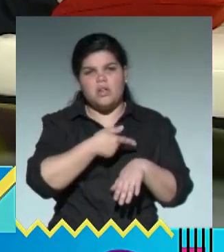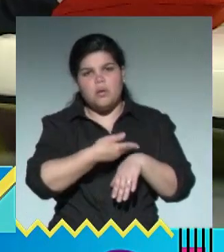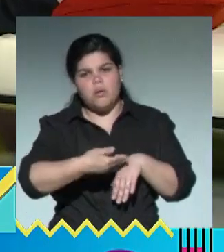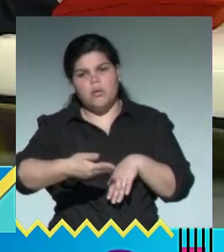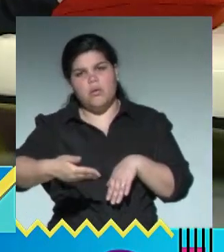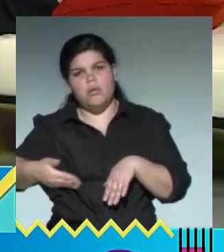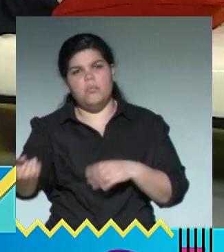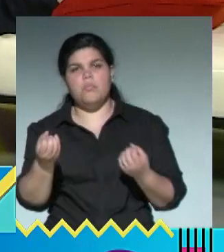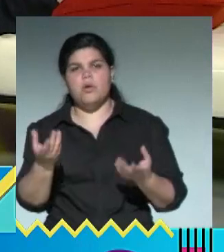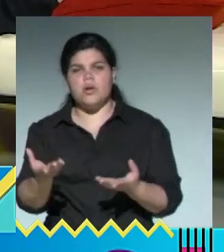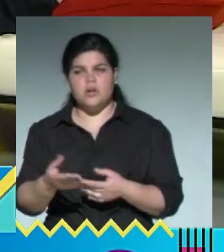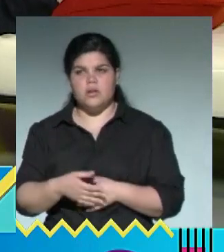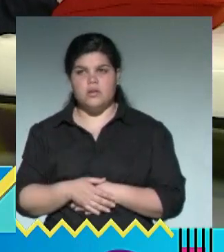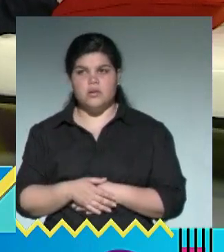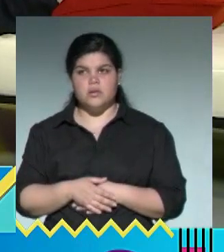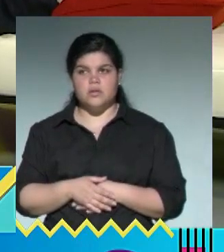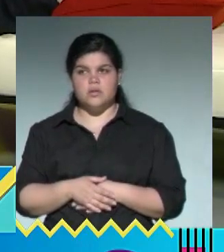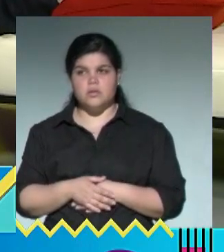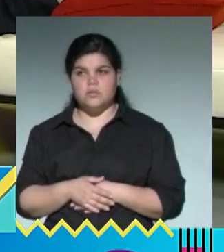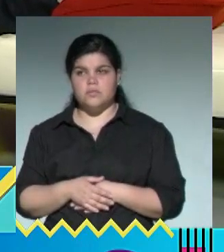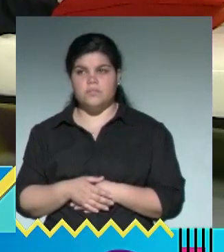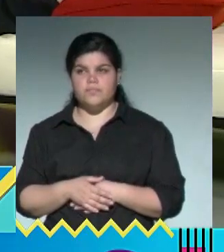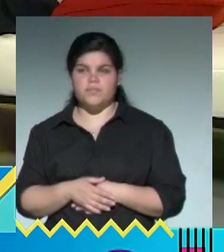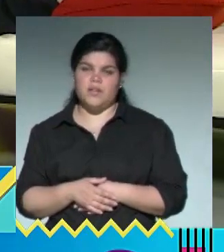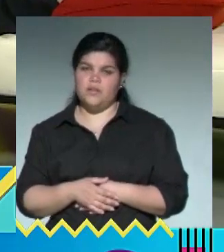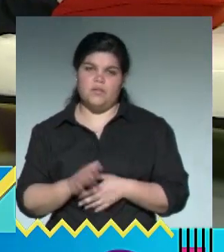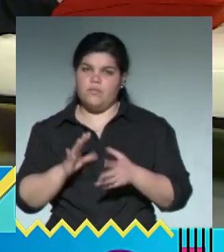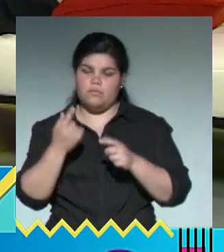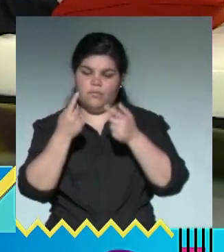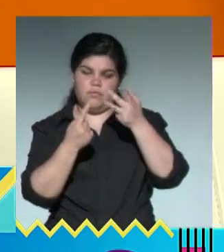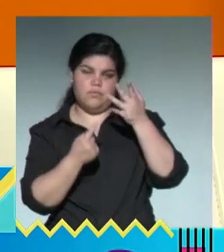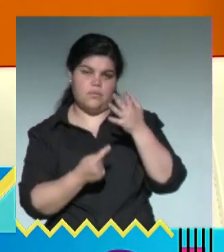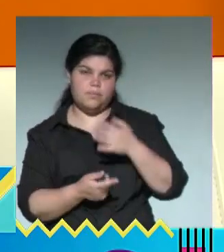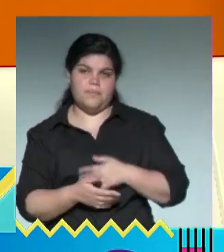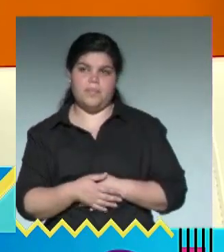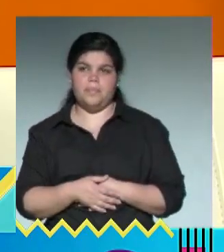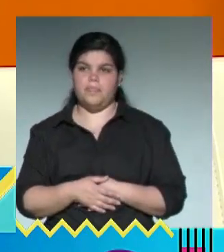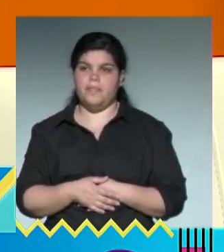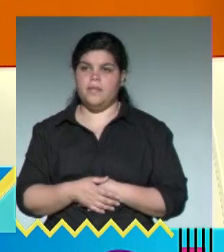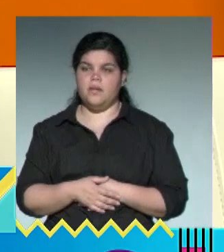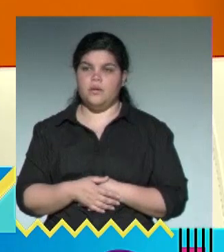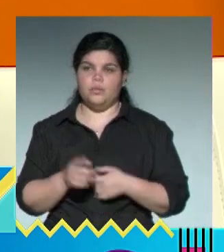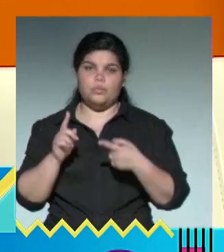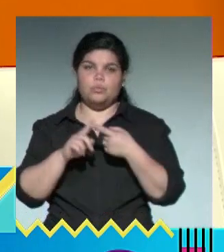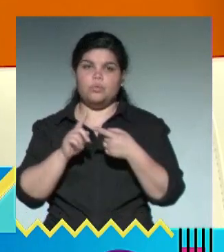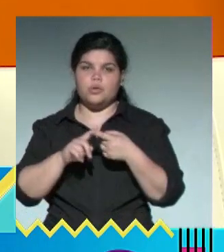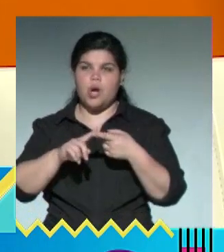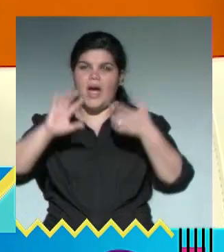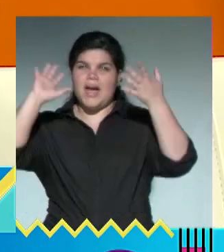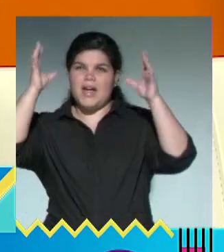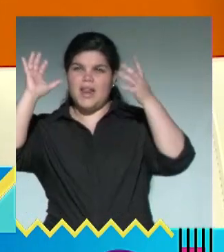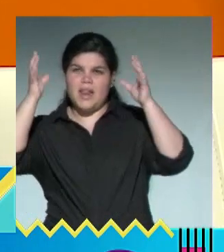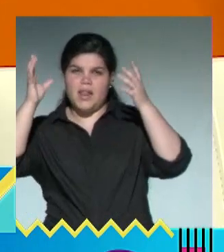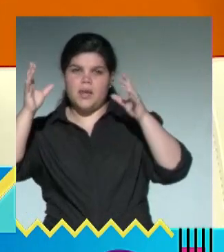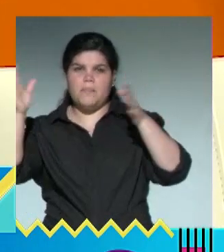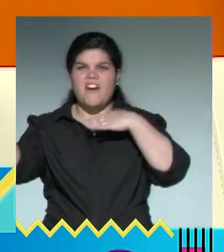de incendio? Sí, tenés distintos motivos. Unos son el clima, o sea, vos tenés mucho